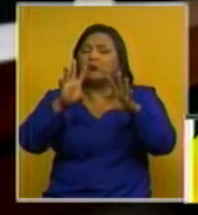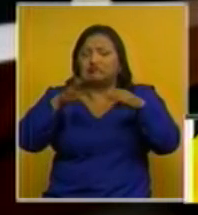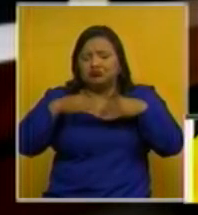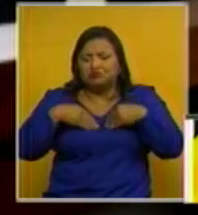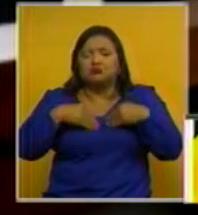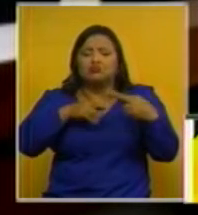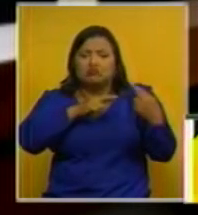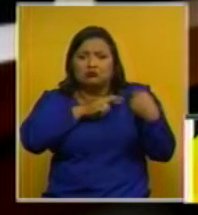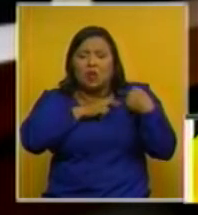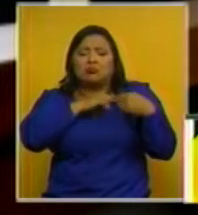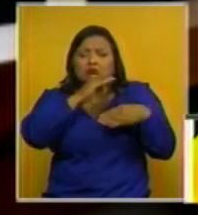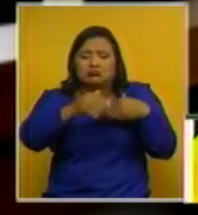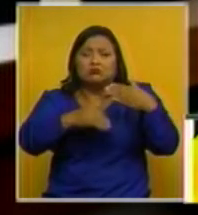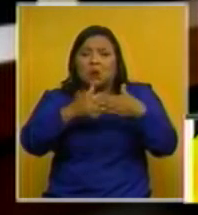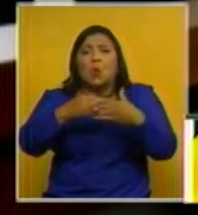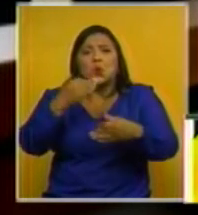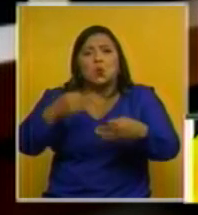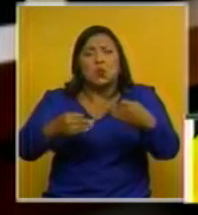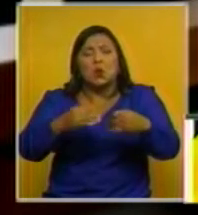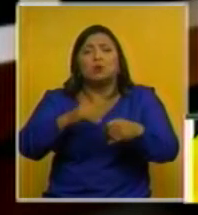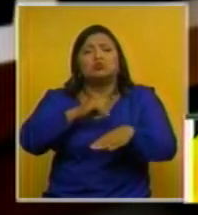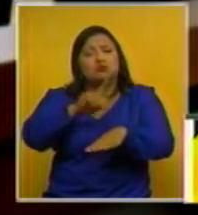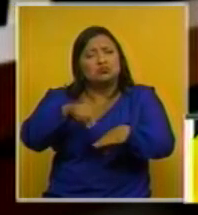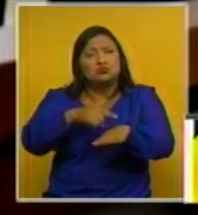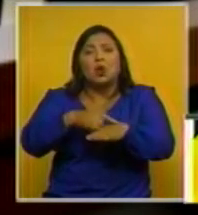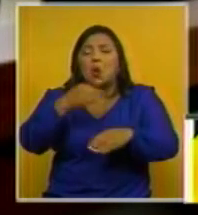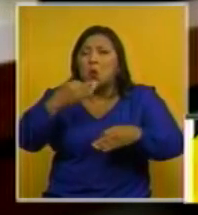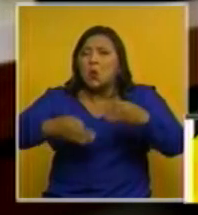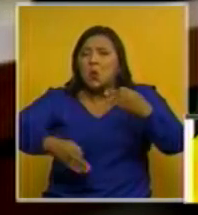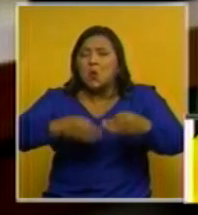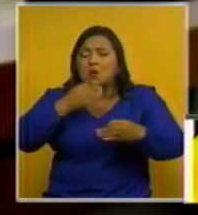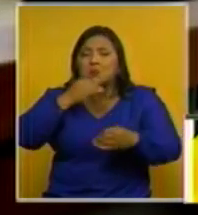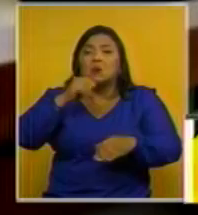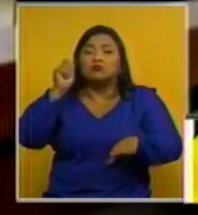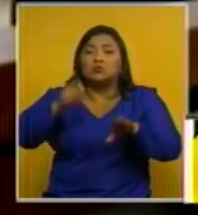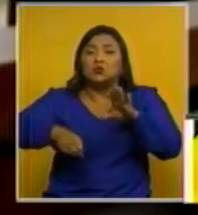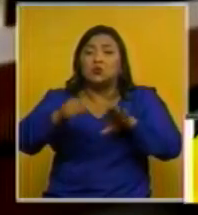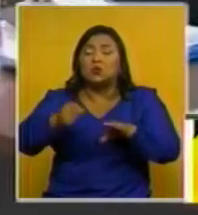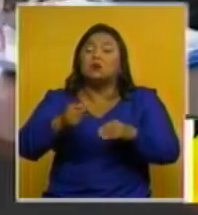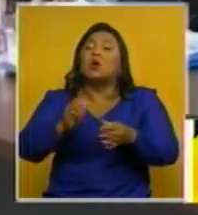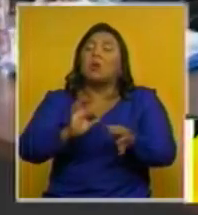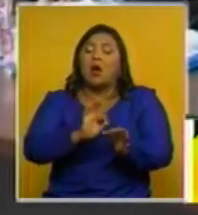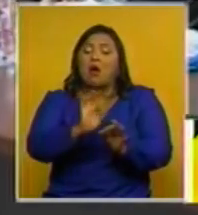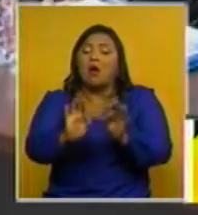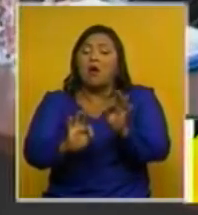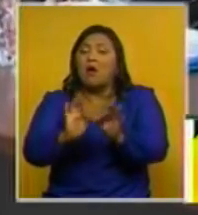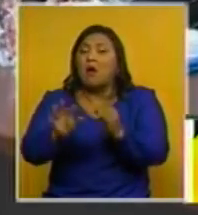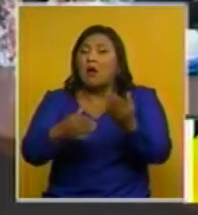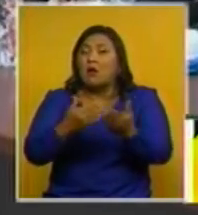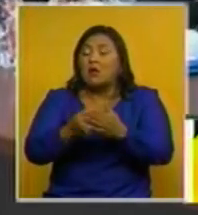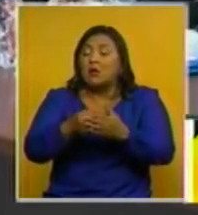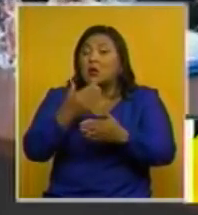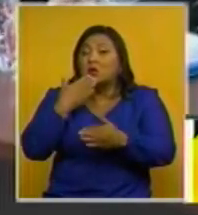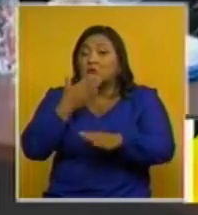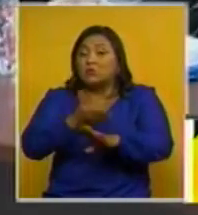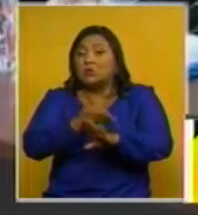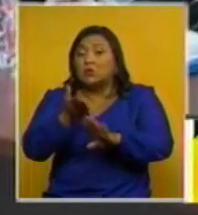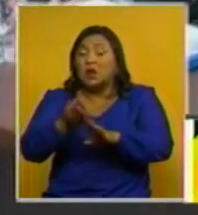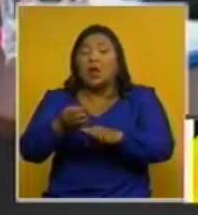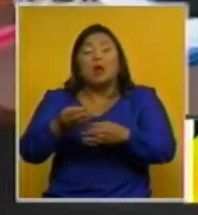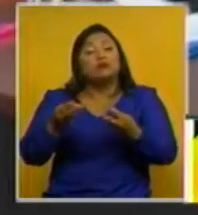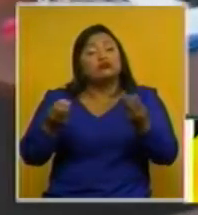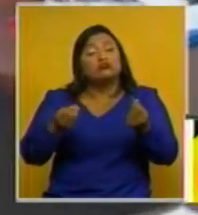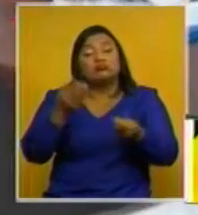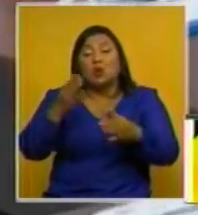responsabilidad en el proceso judicial. Durante la audiencia, la jueza ordenó también una reparación integral. Según los peritajes, el monto